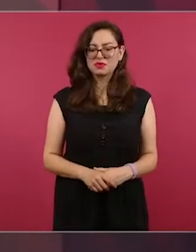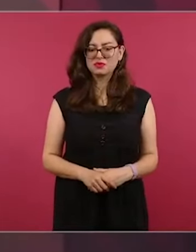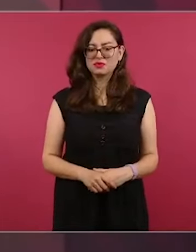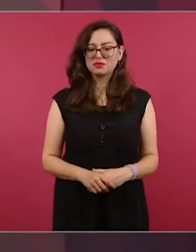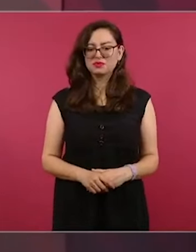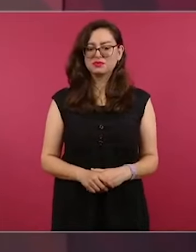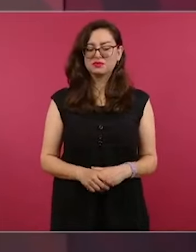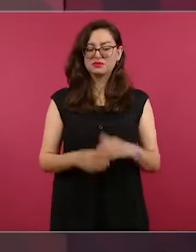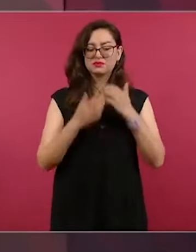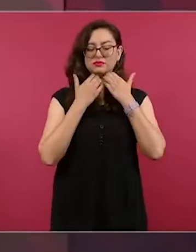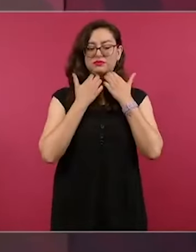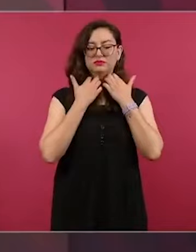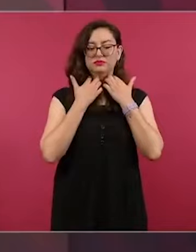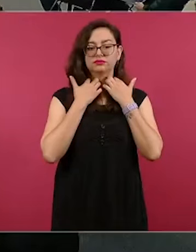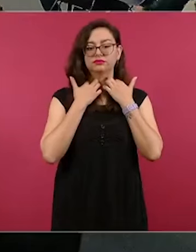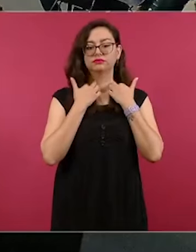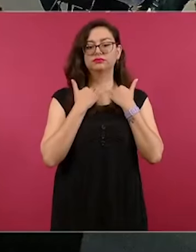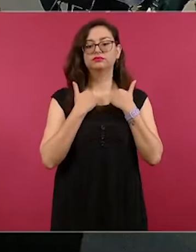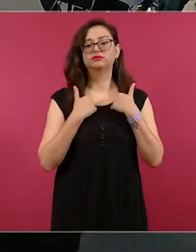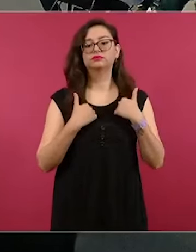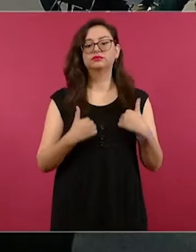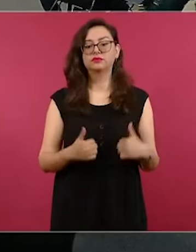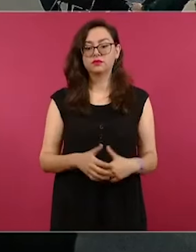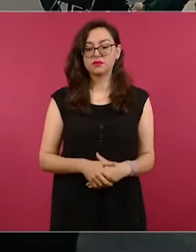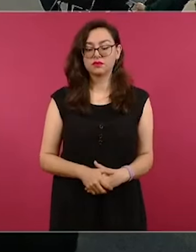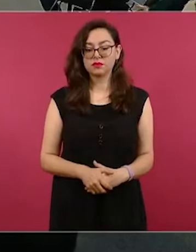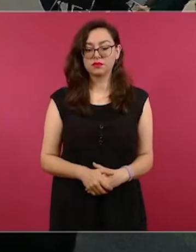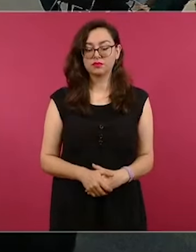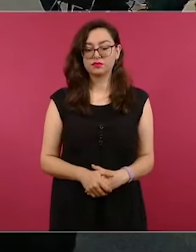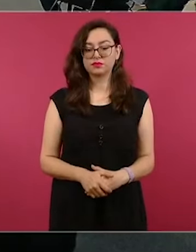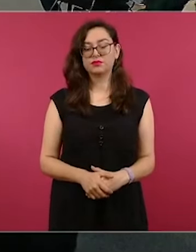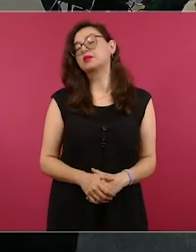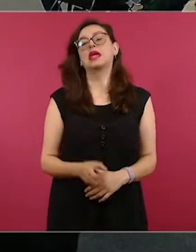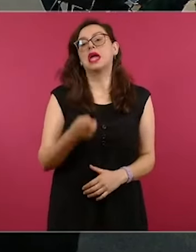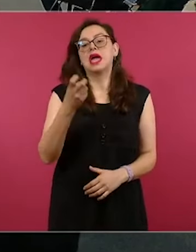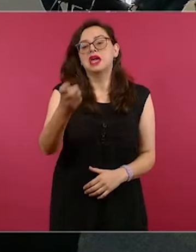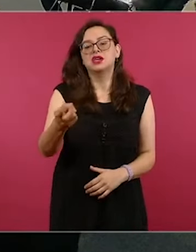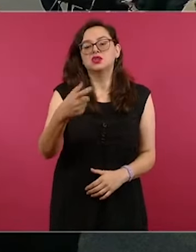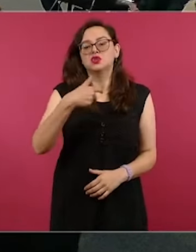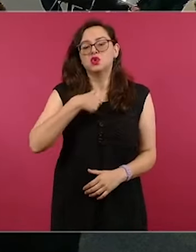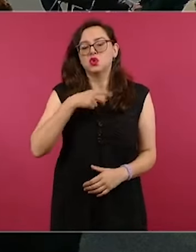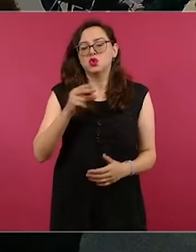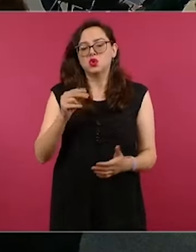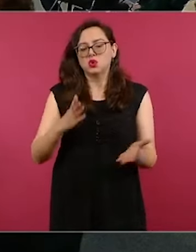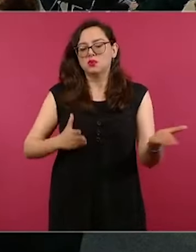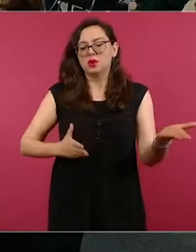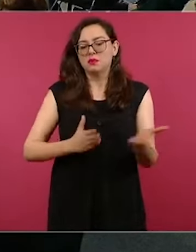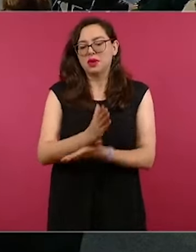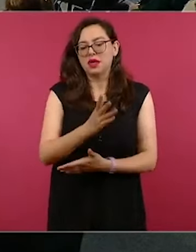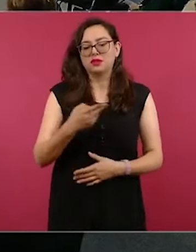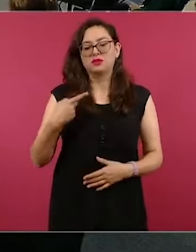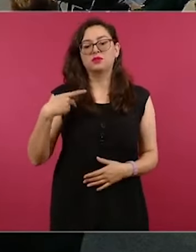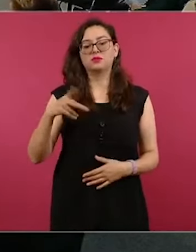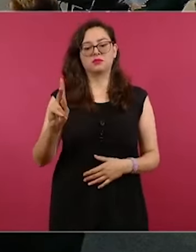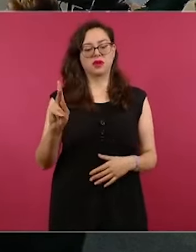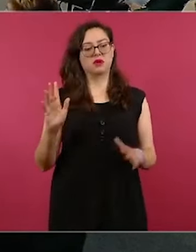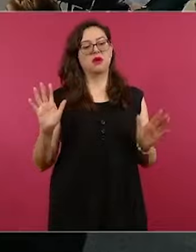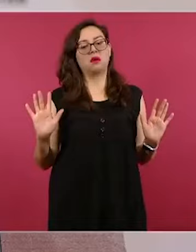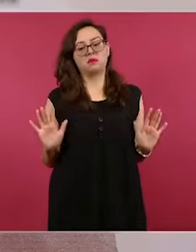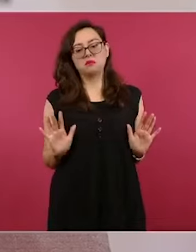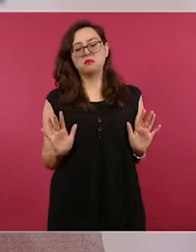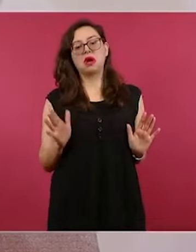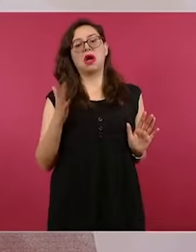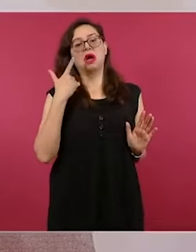Pues no, eso ya no me meto ya. Bueno, también pues, sí, a ver que Genaro nos diga